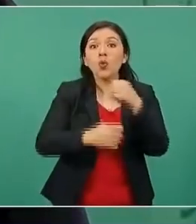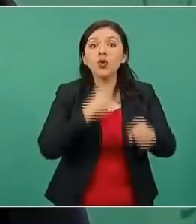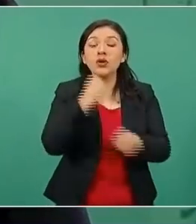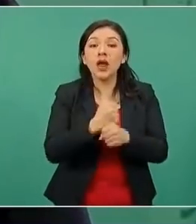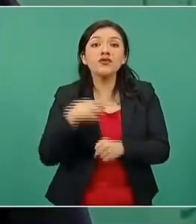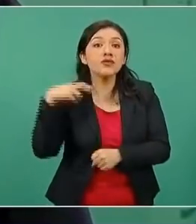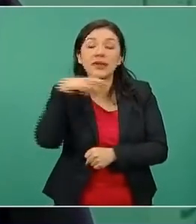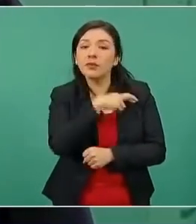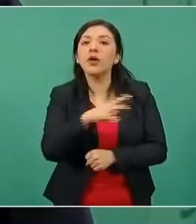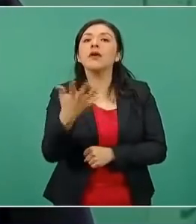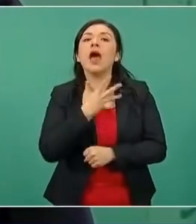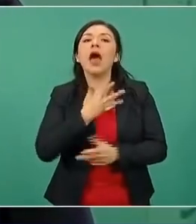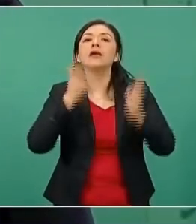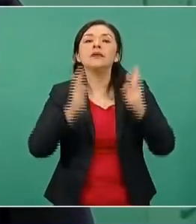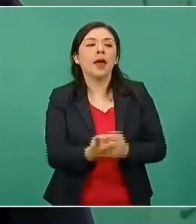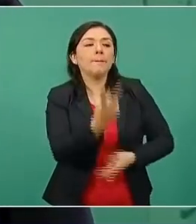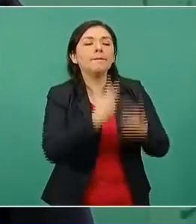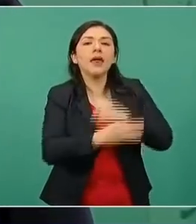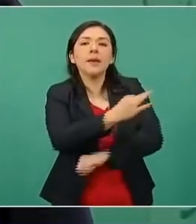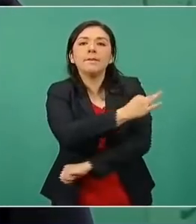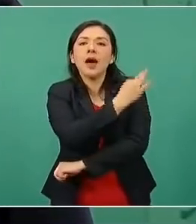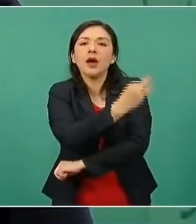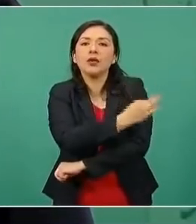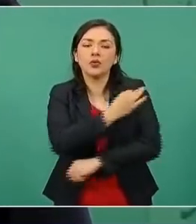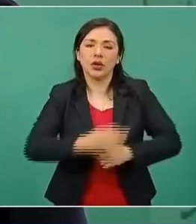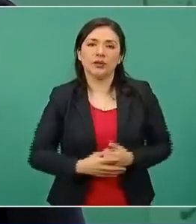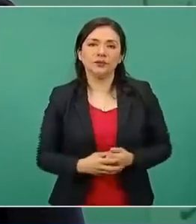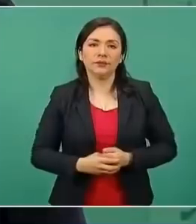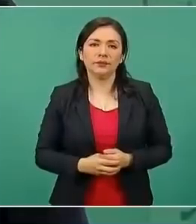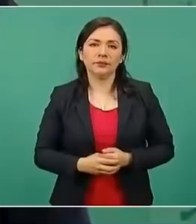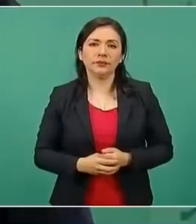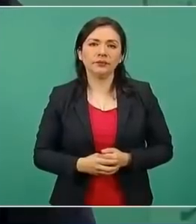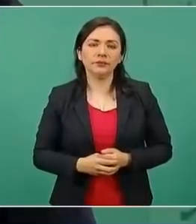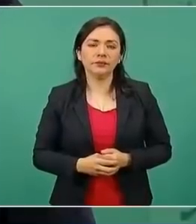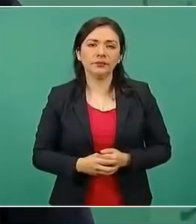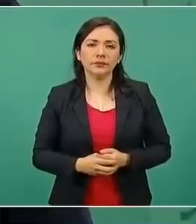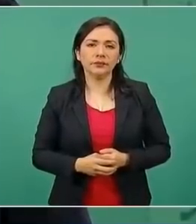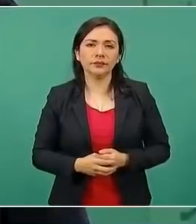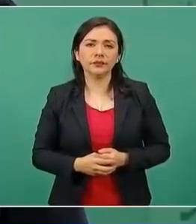vacuna. ¿Sí? Ya hemos hablado